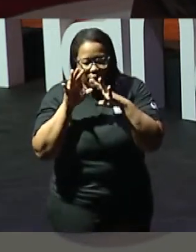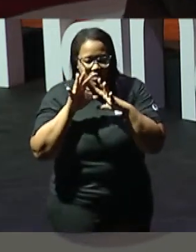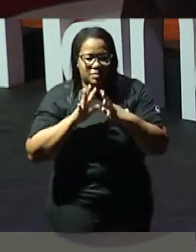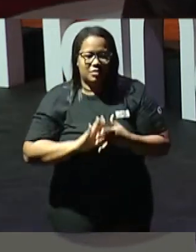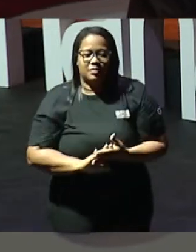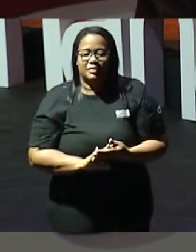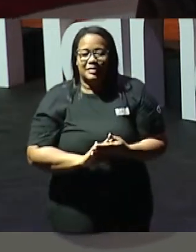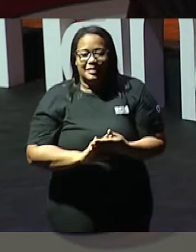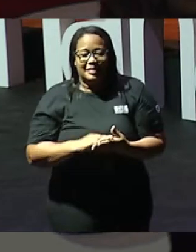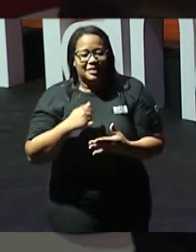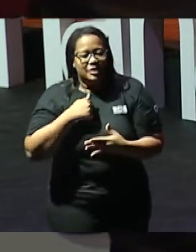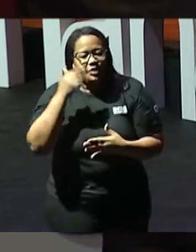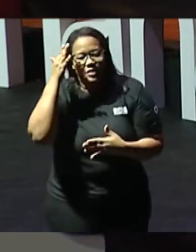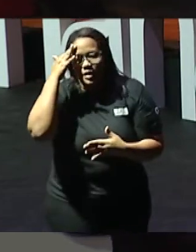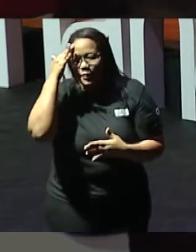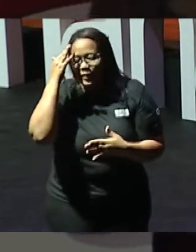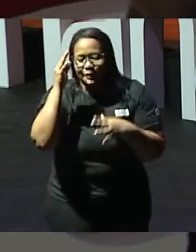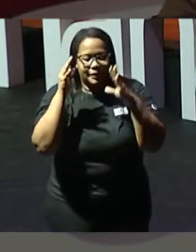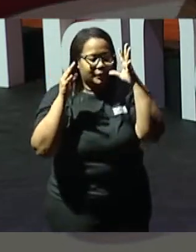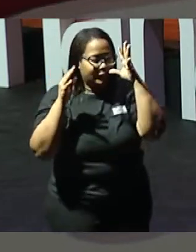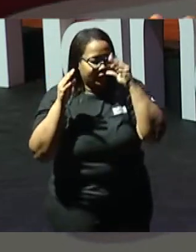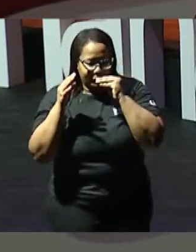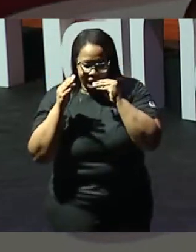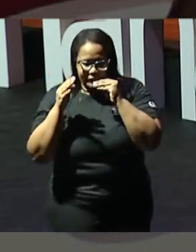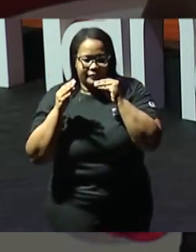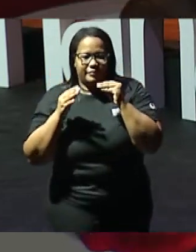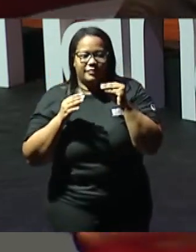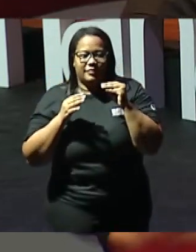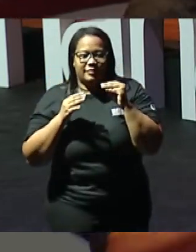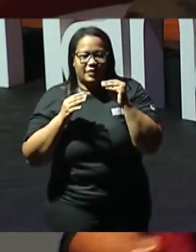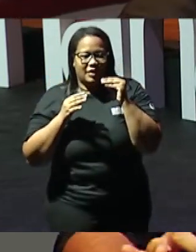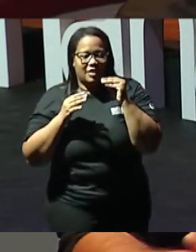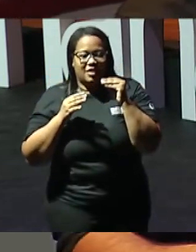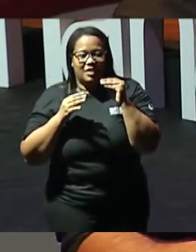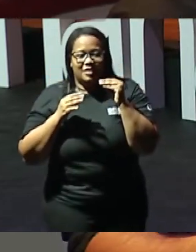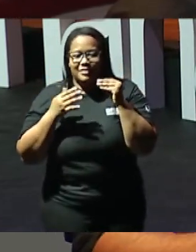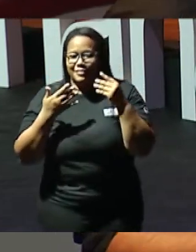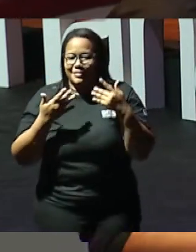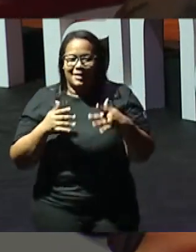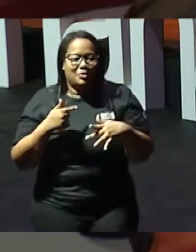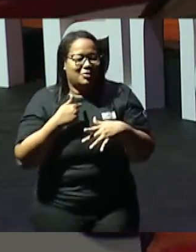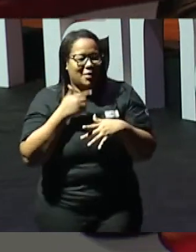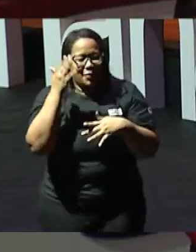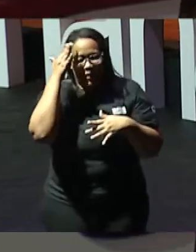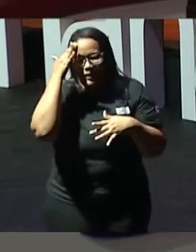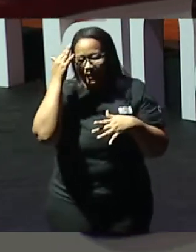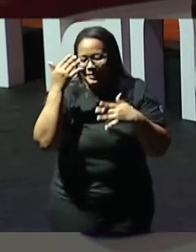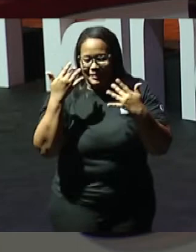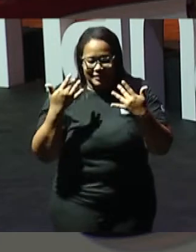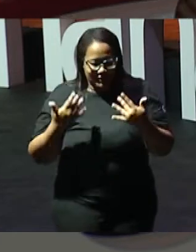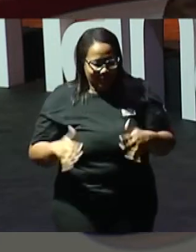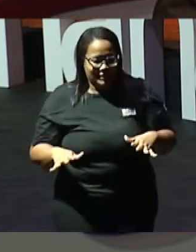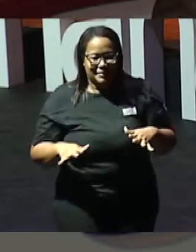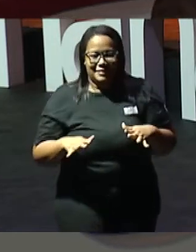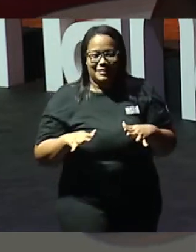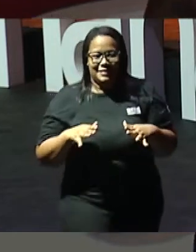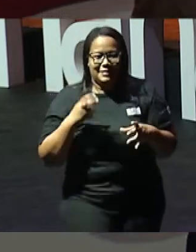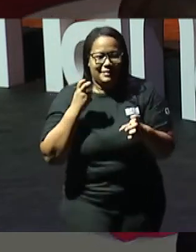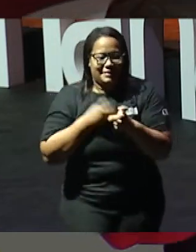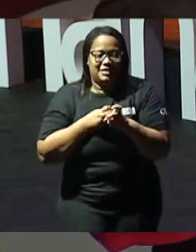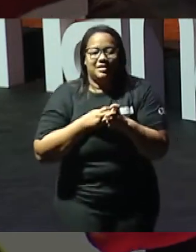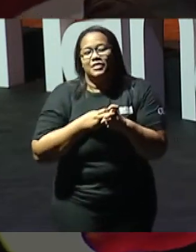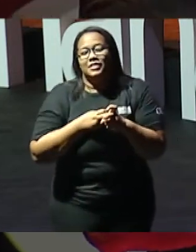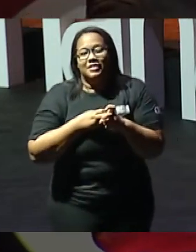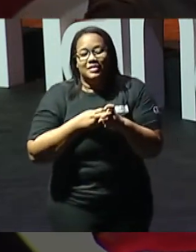yo sabía en ese momento que me jodí o sea yo aquí no hay dónde estaba y se puso intensa y